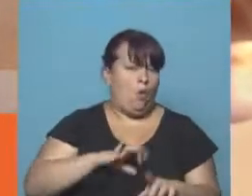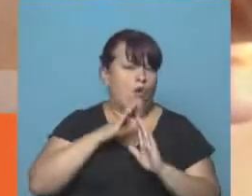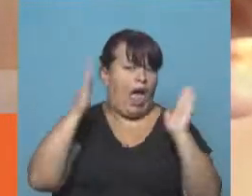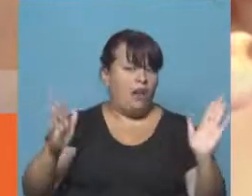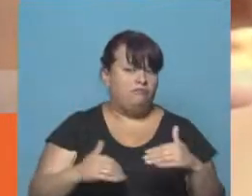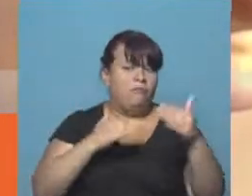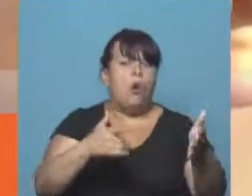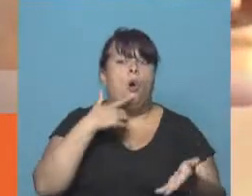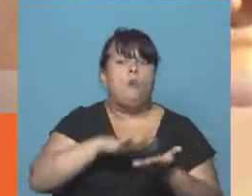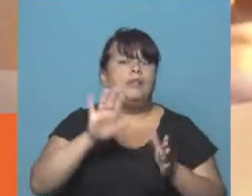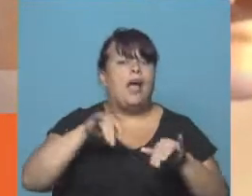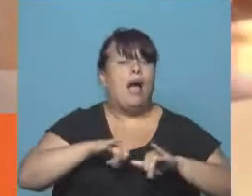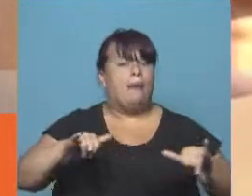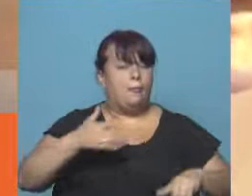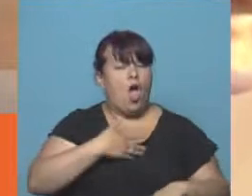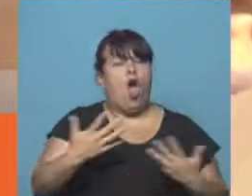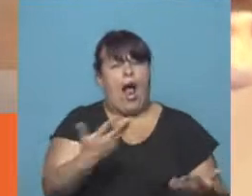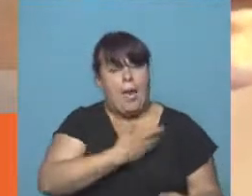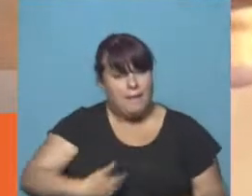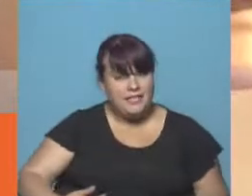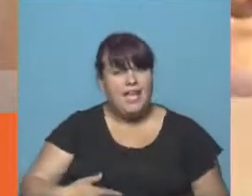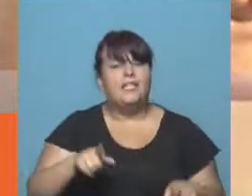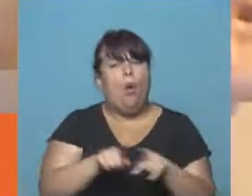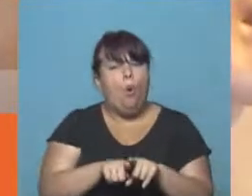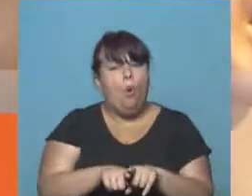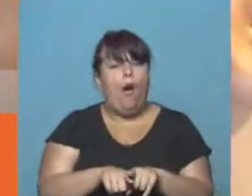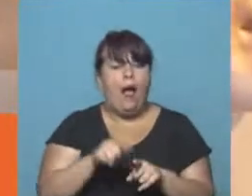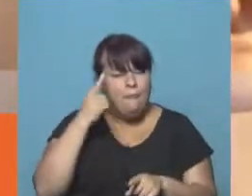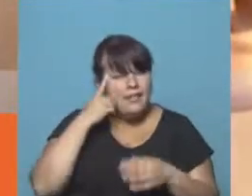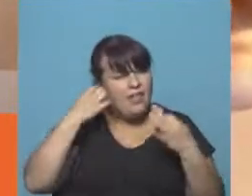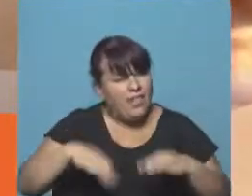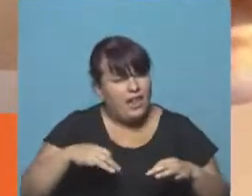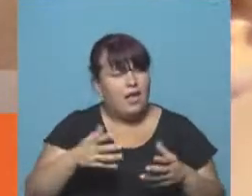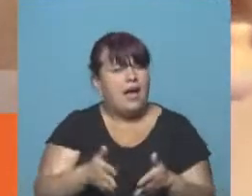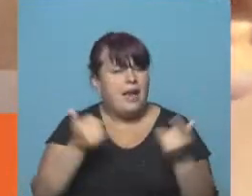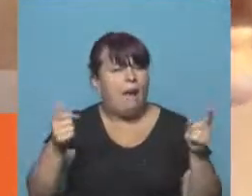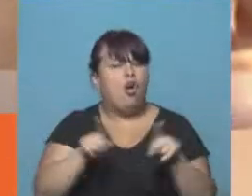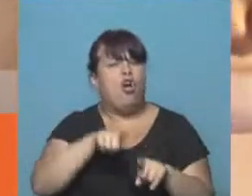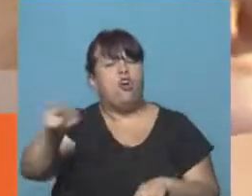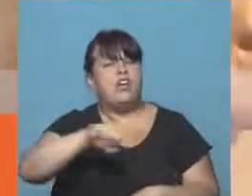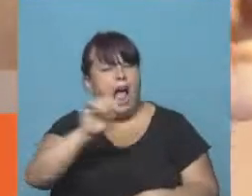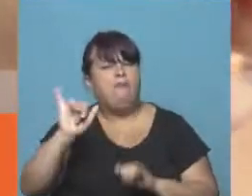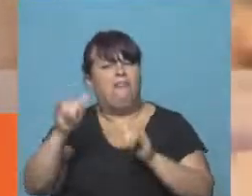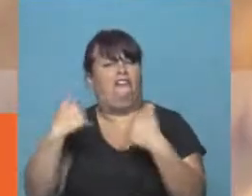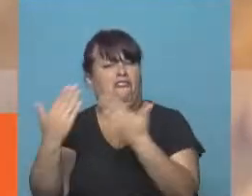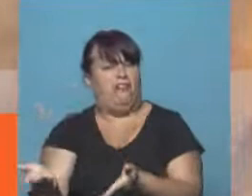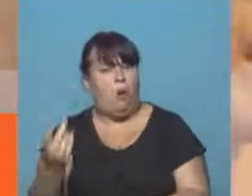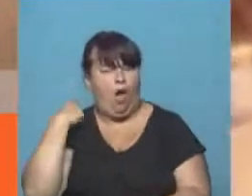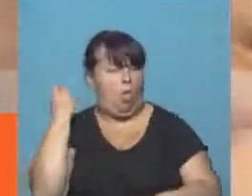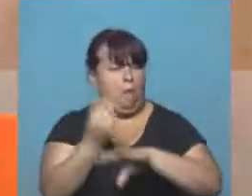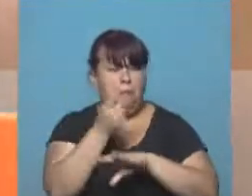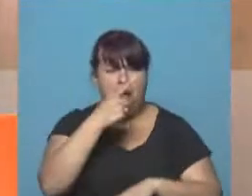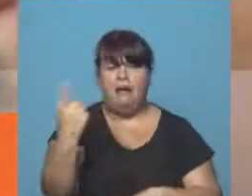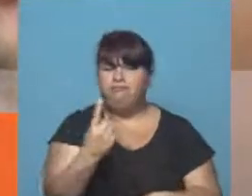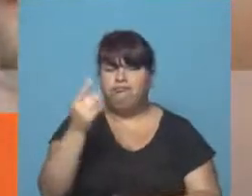fue una promesa de campaña. Ojalá el presidente hubiera tenido la misma sensibilidad y la misma rapidez que tuvo con el campo. Y bien asumió Macri, a los